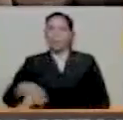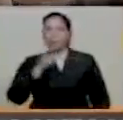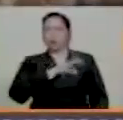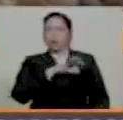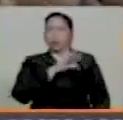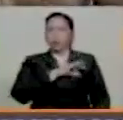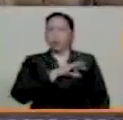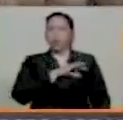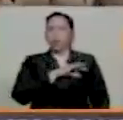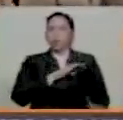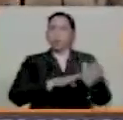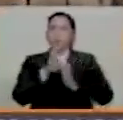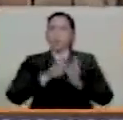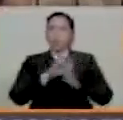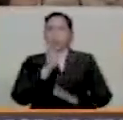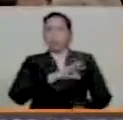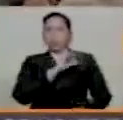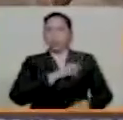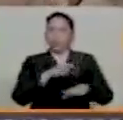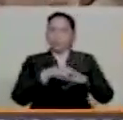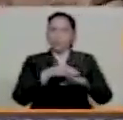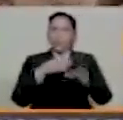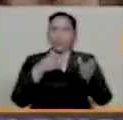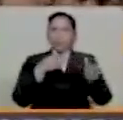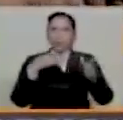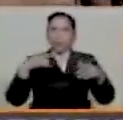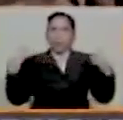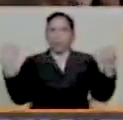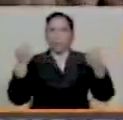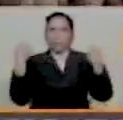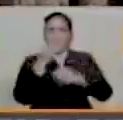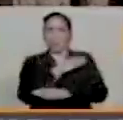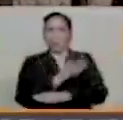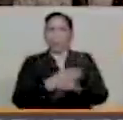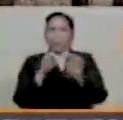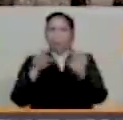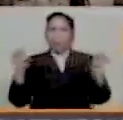Misiones y ministro del Poder Popular para la Educación.